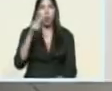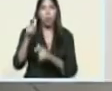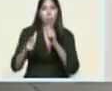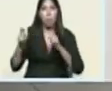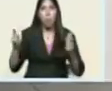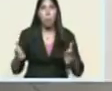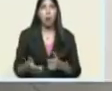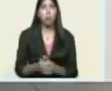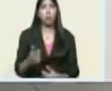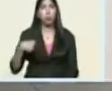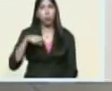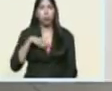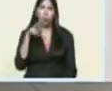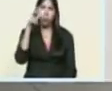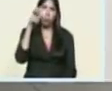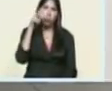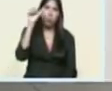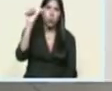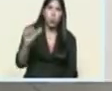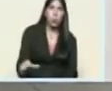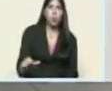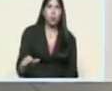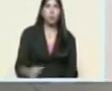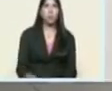Hemos escuchado.